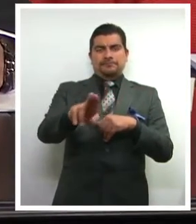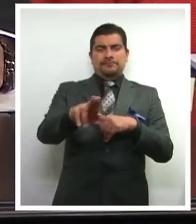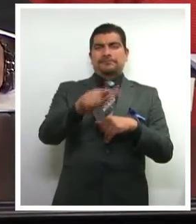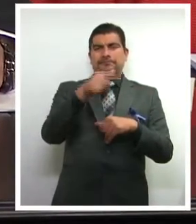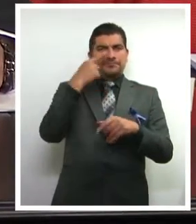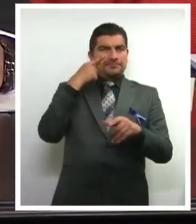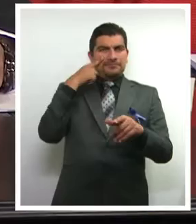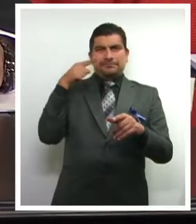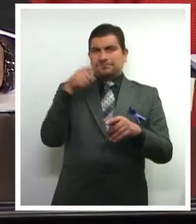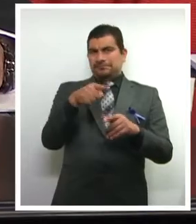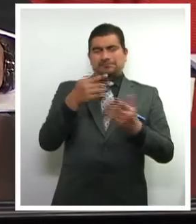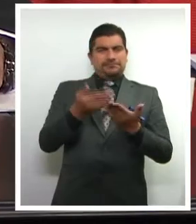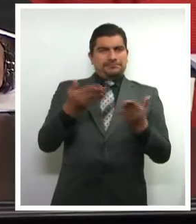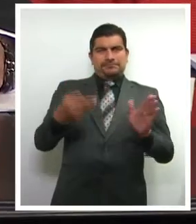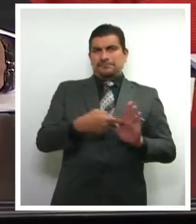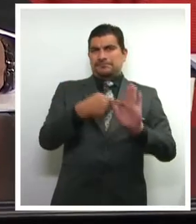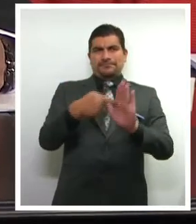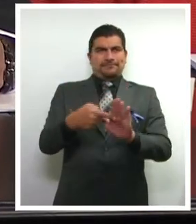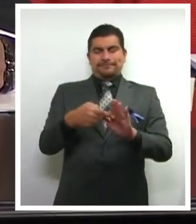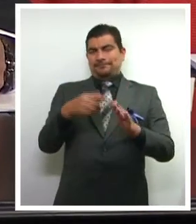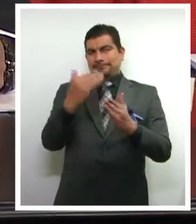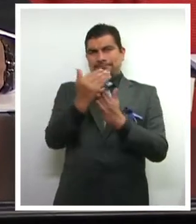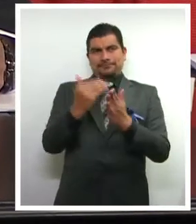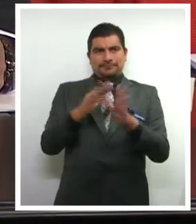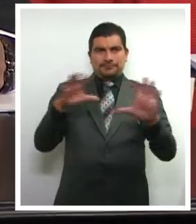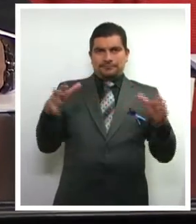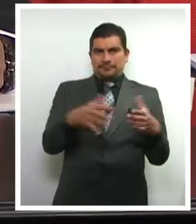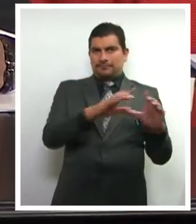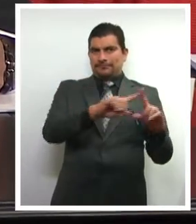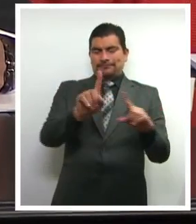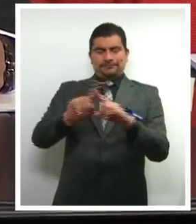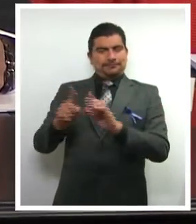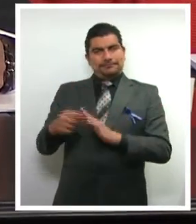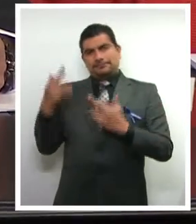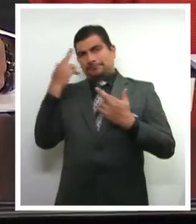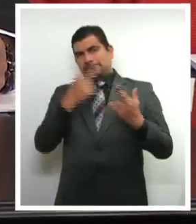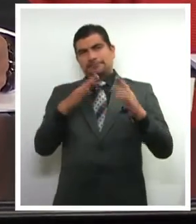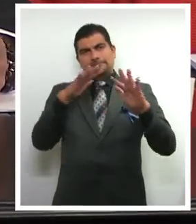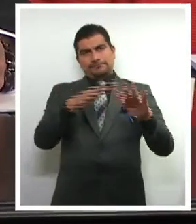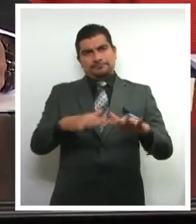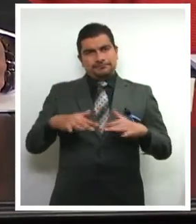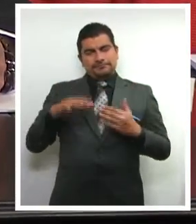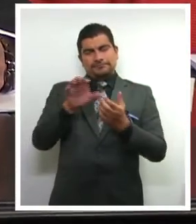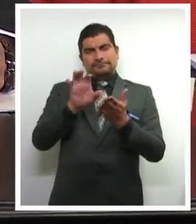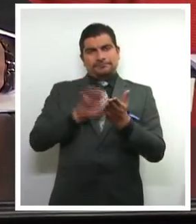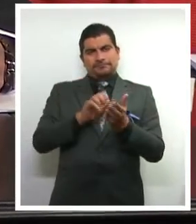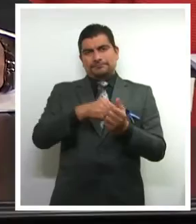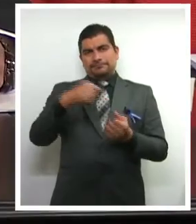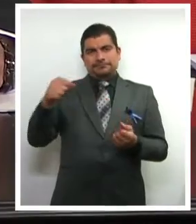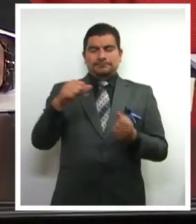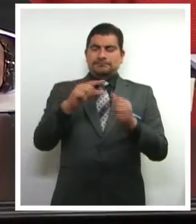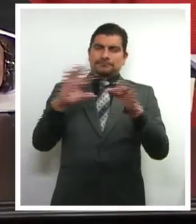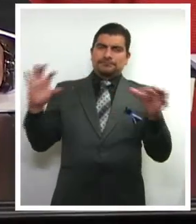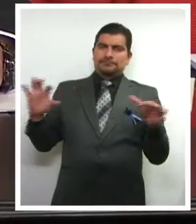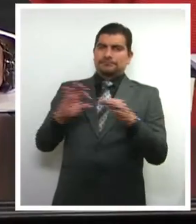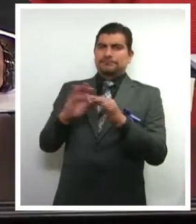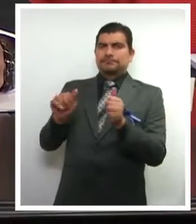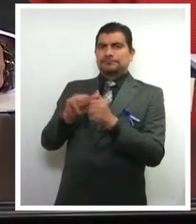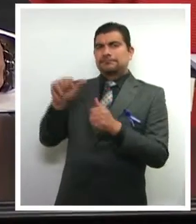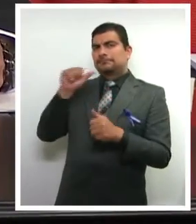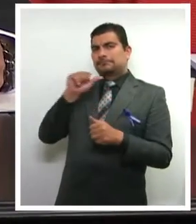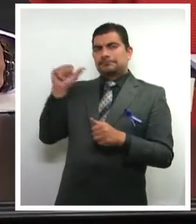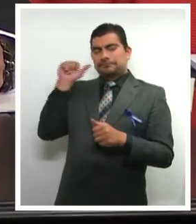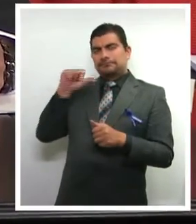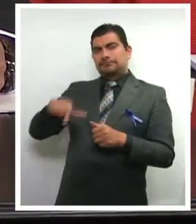ha dado a conocer hoy, las comisiones de dictamen de esta Asamblea Constituyente conforme al acuerdo aprobado el pasado